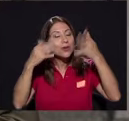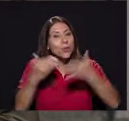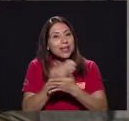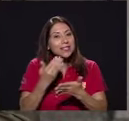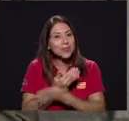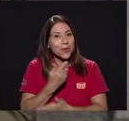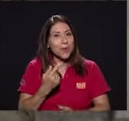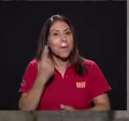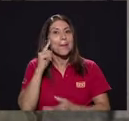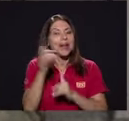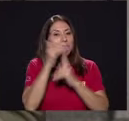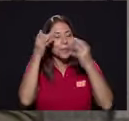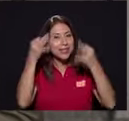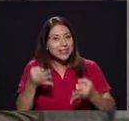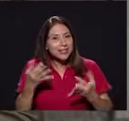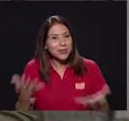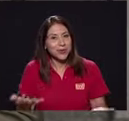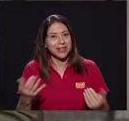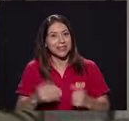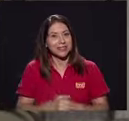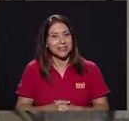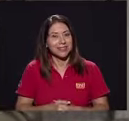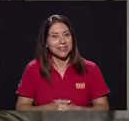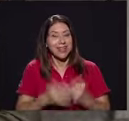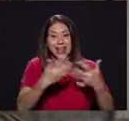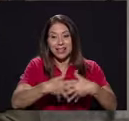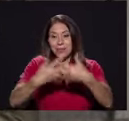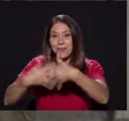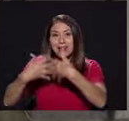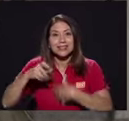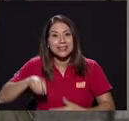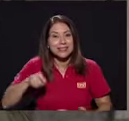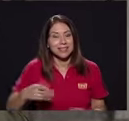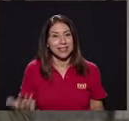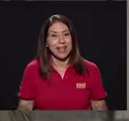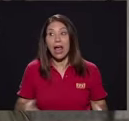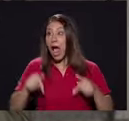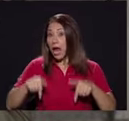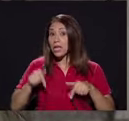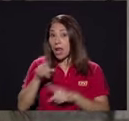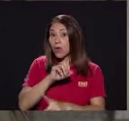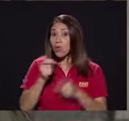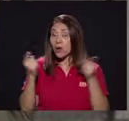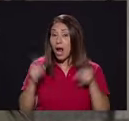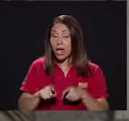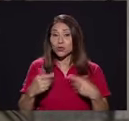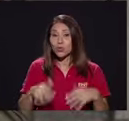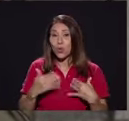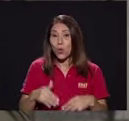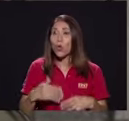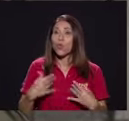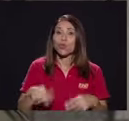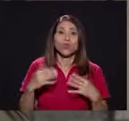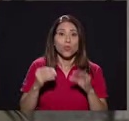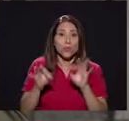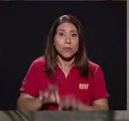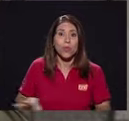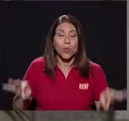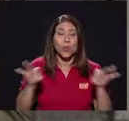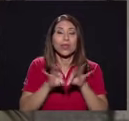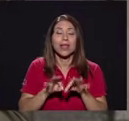innovación. Claro. para la toma de Datos decisiones. para la toma de decisiones. Así es. Las empresas necesitan, y aquí hay un caso muy grande, lo voy a poner rapidísimo, un caso